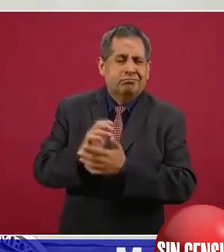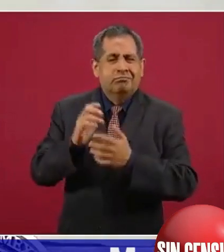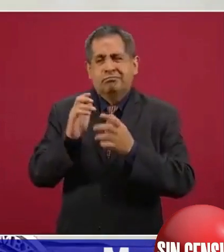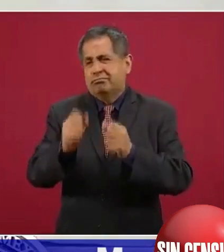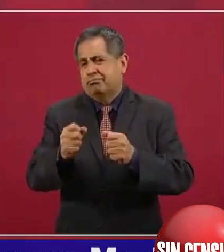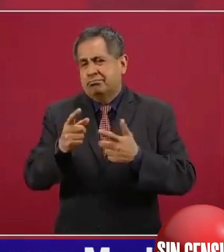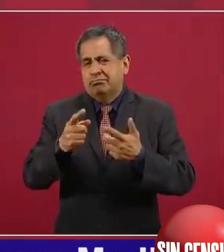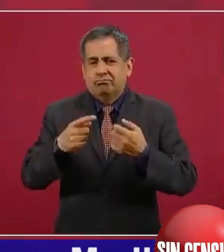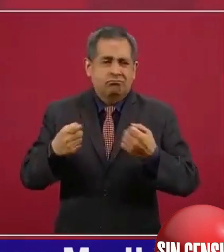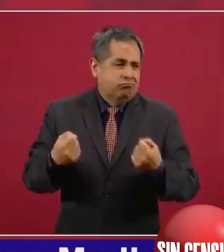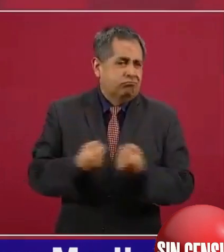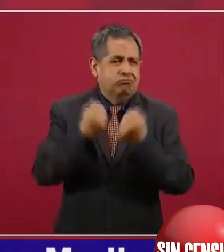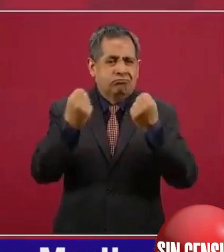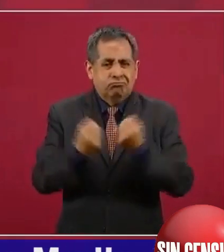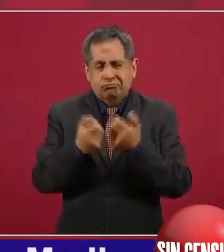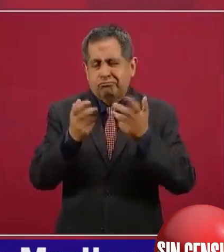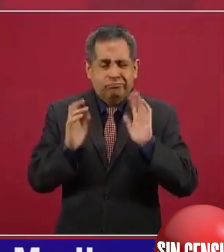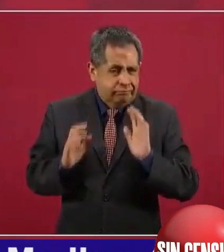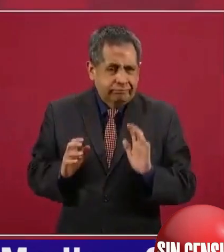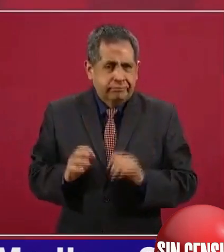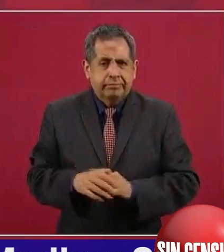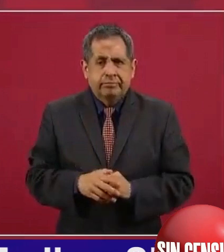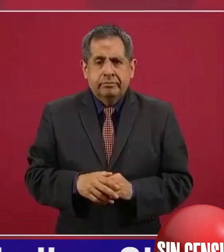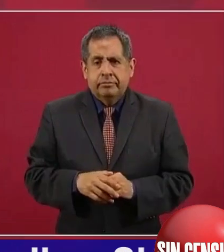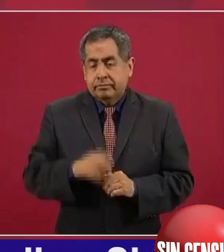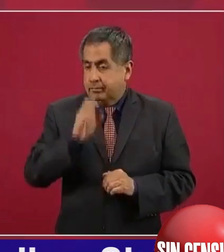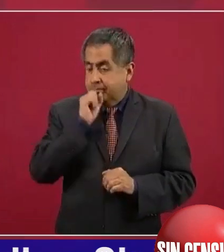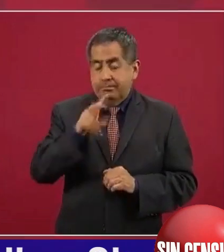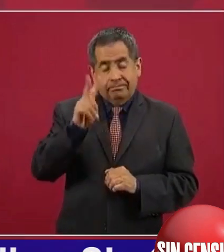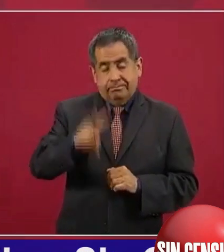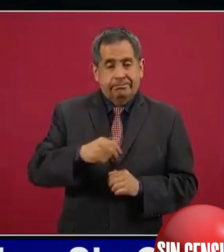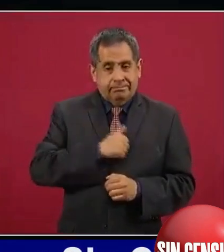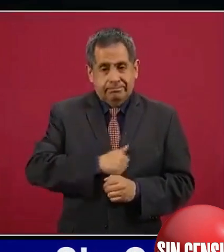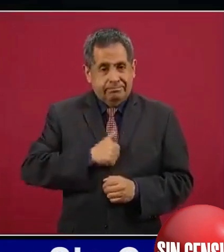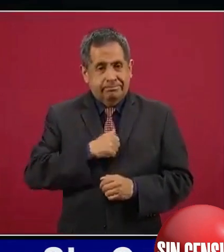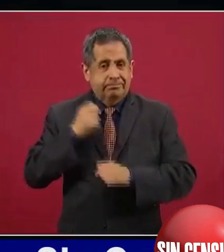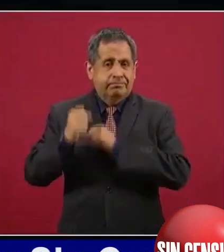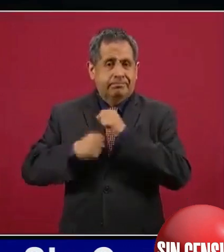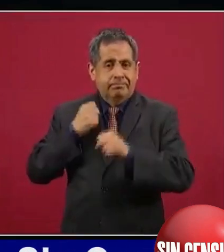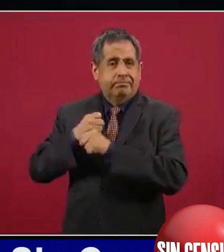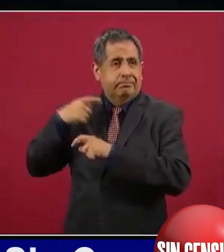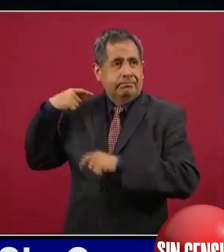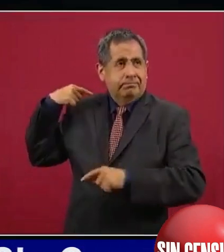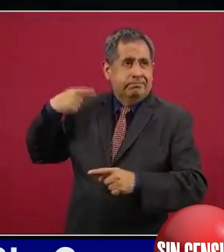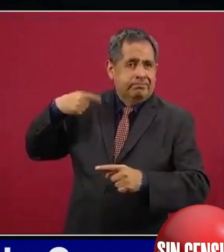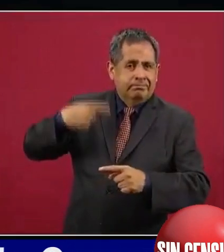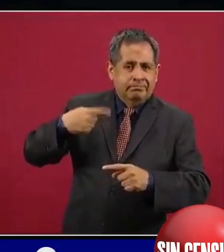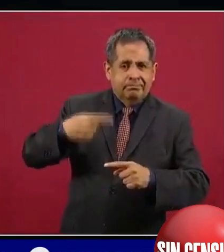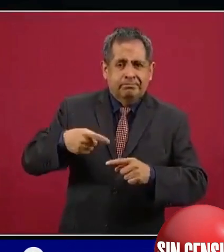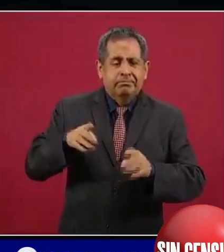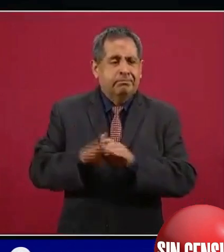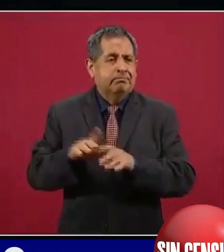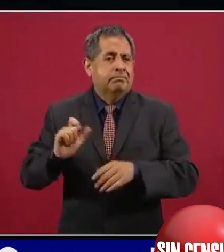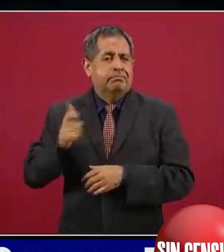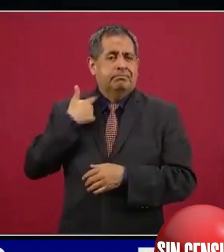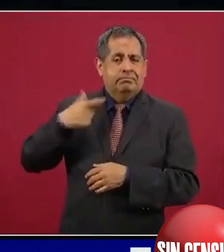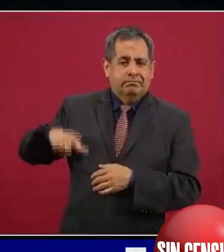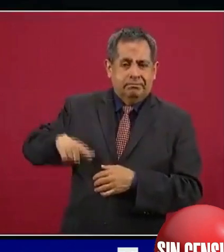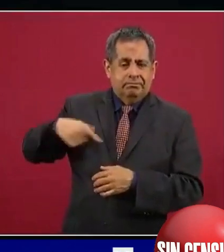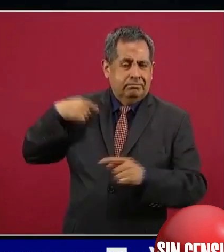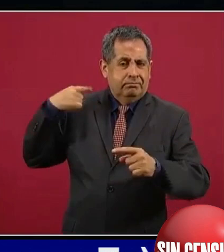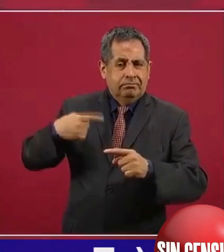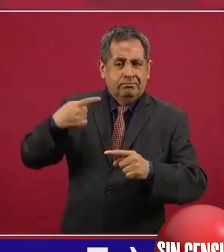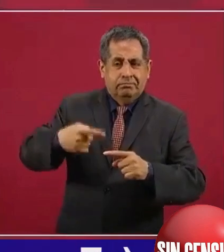actitudes de confrontación. Tenemos también una muy lamentable trayectoria, sobre todo en los años o sexenios recientes,